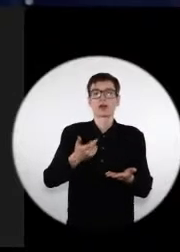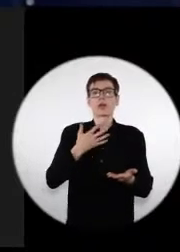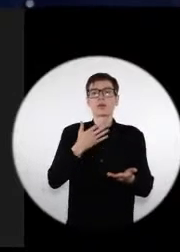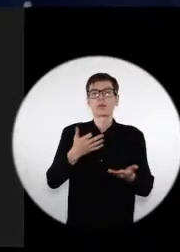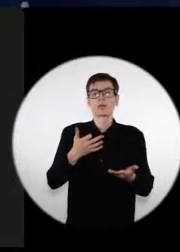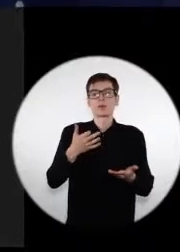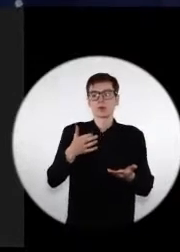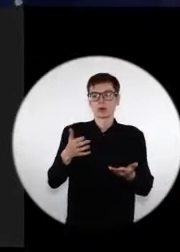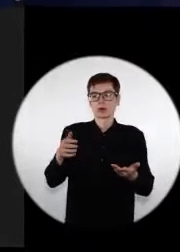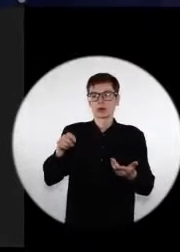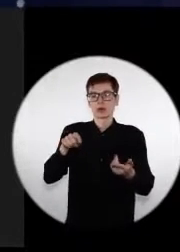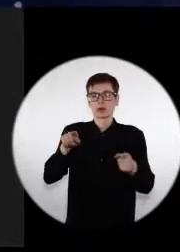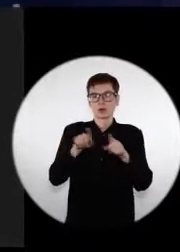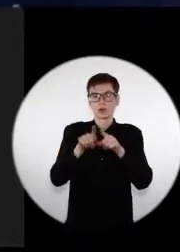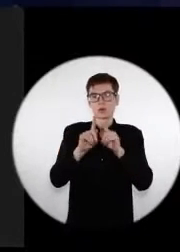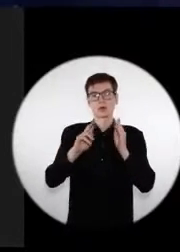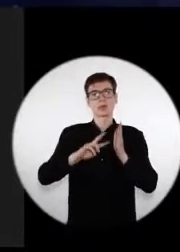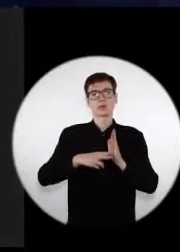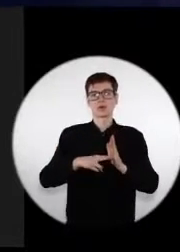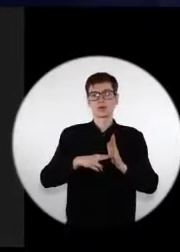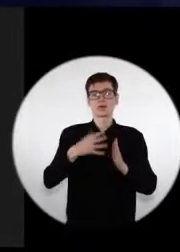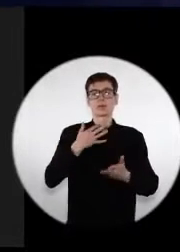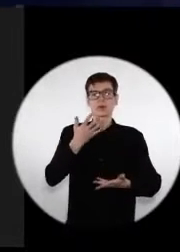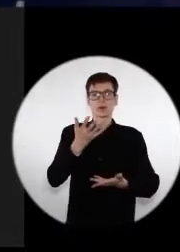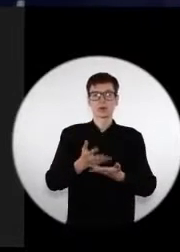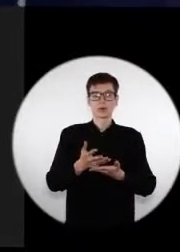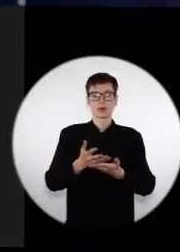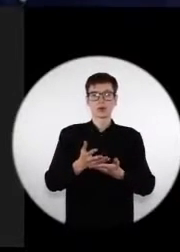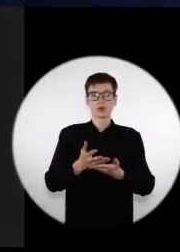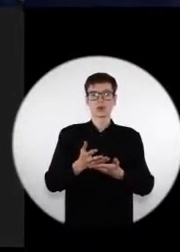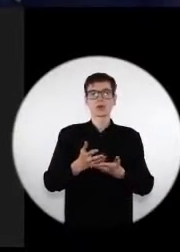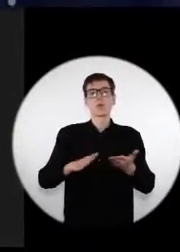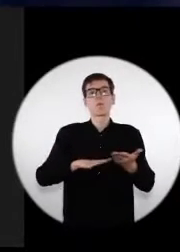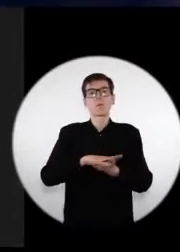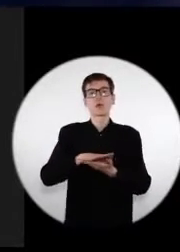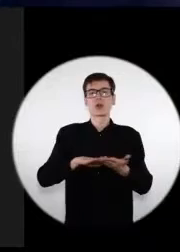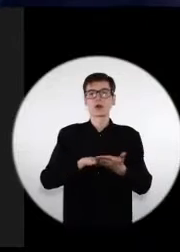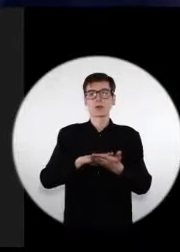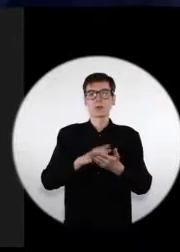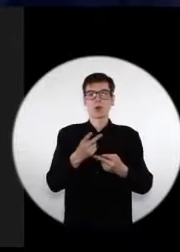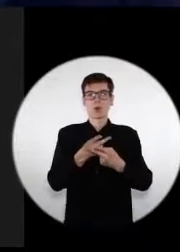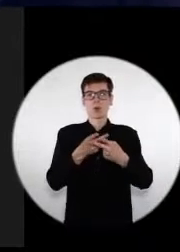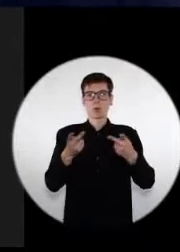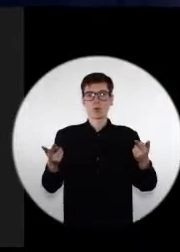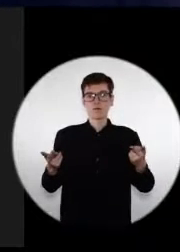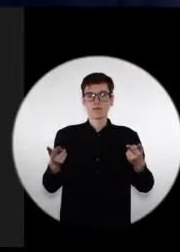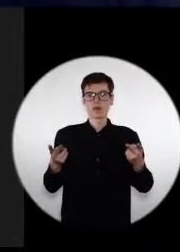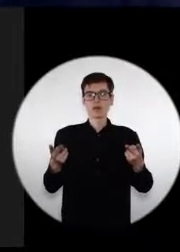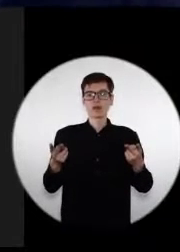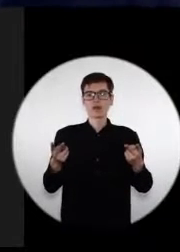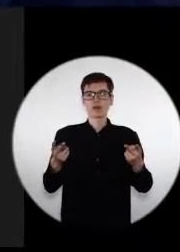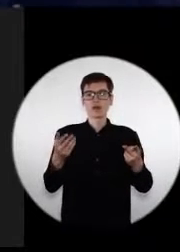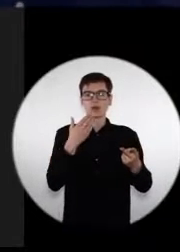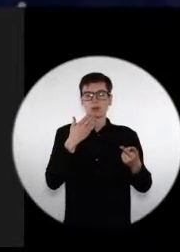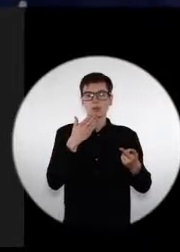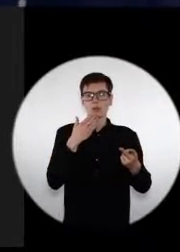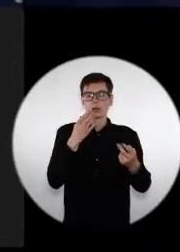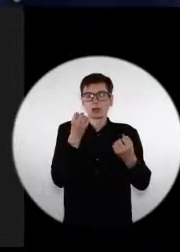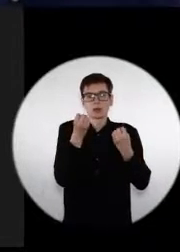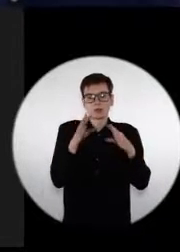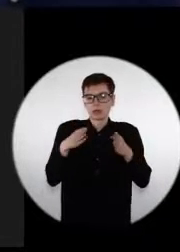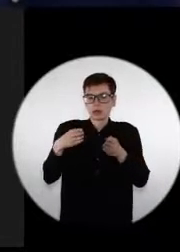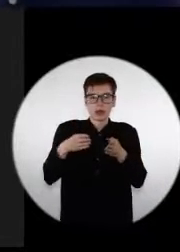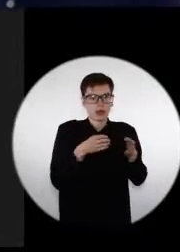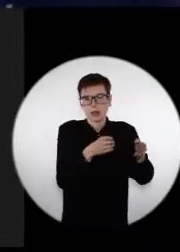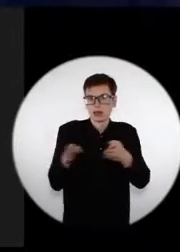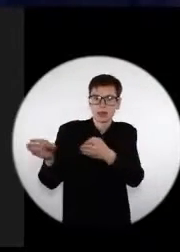en la única forma que tenemos de financiar un proyecto así y finalmente necesitamos que lo consuma gente ahora el problema está en que por